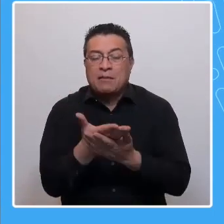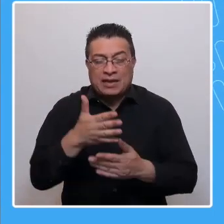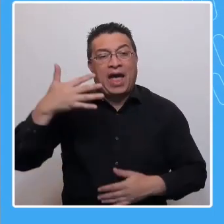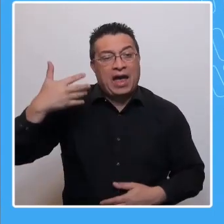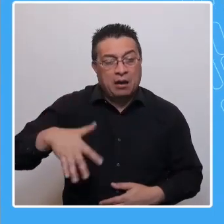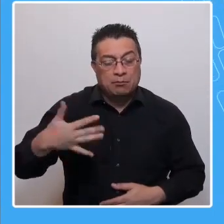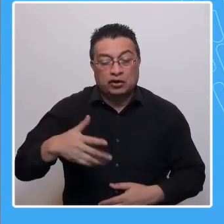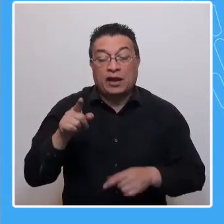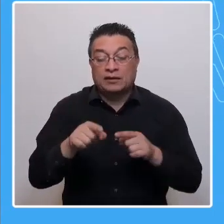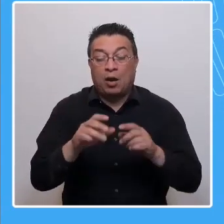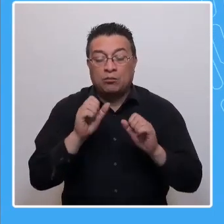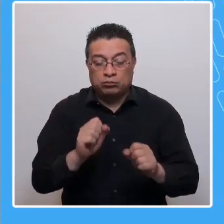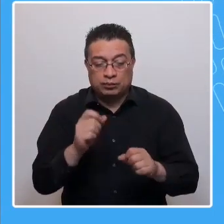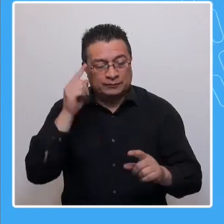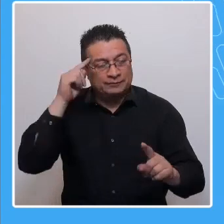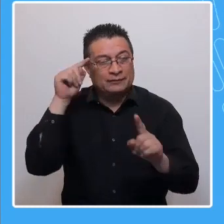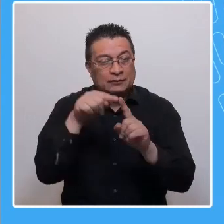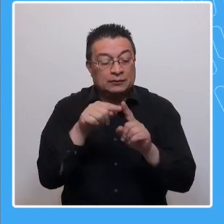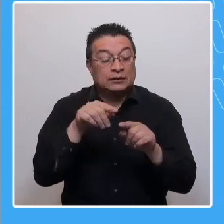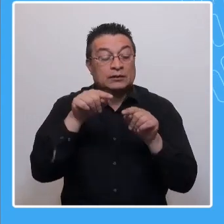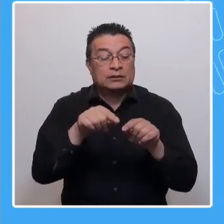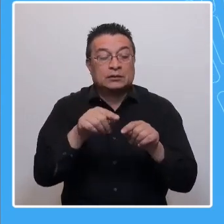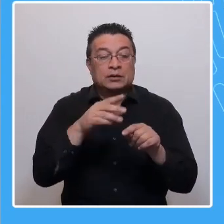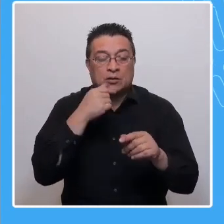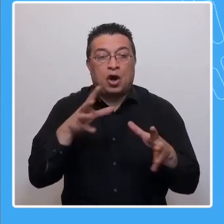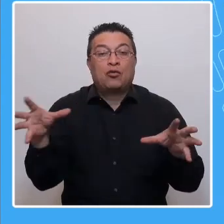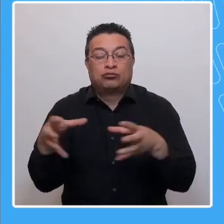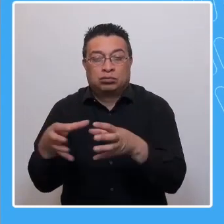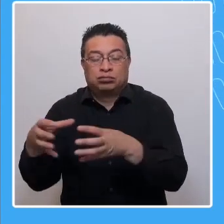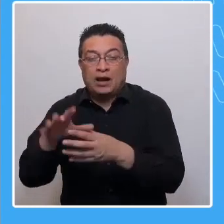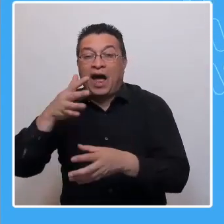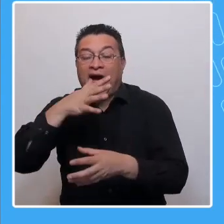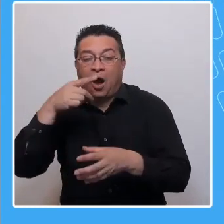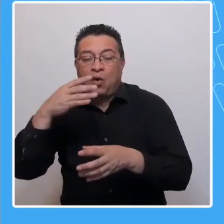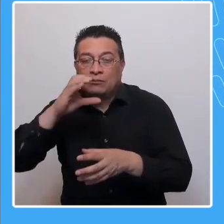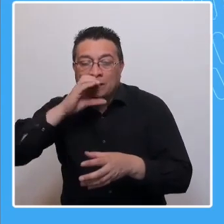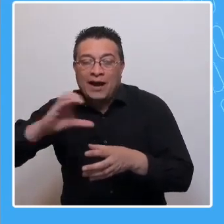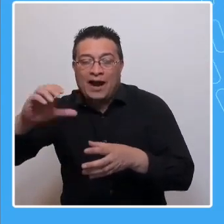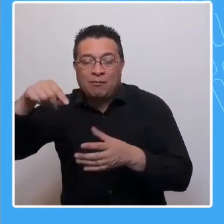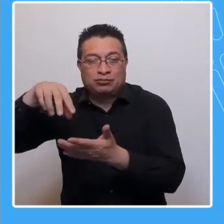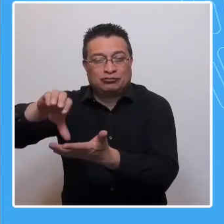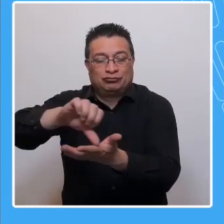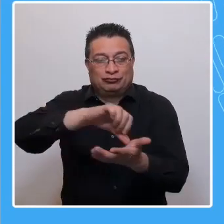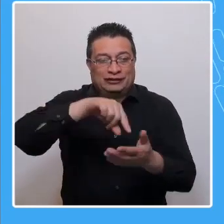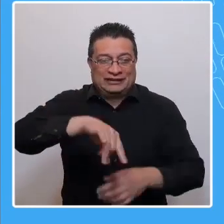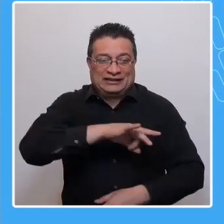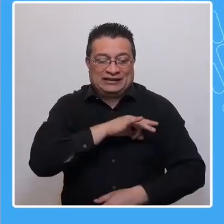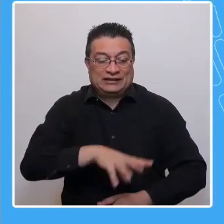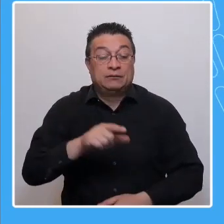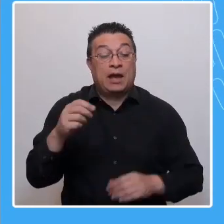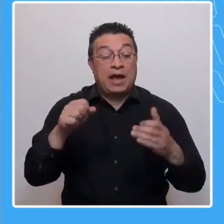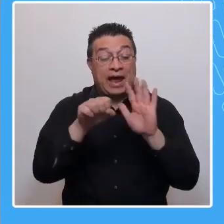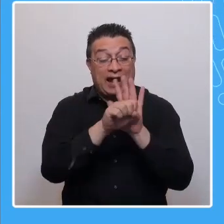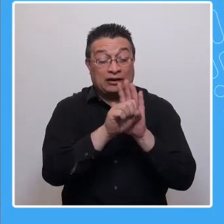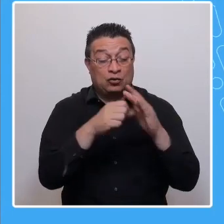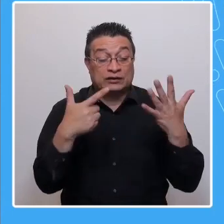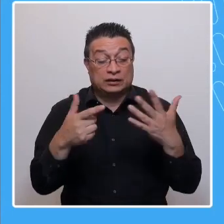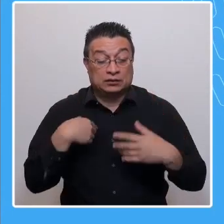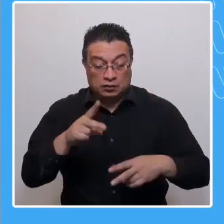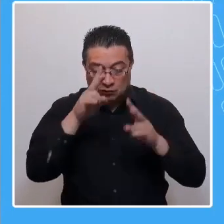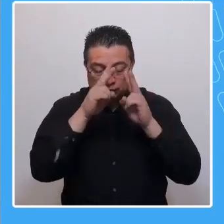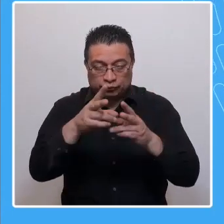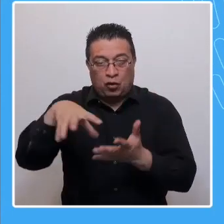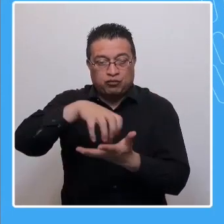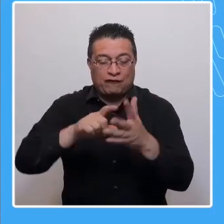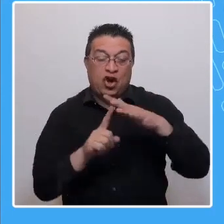todo considerando a las asociaciones de agua potable rural en nuestro país. El artículo 7 reconoce a los pueblos y naciones indígenas los